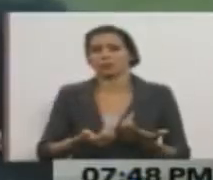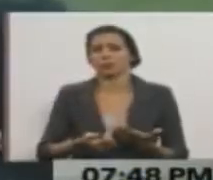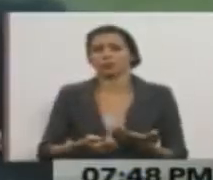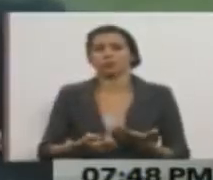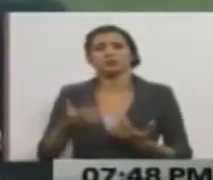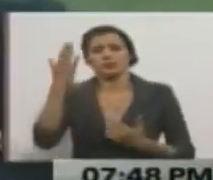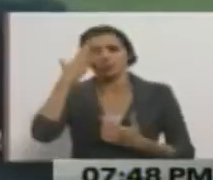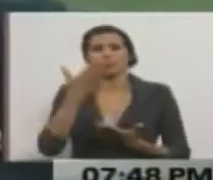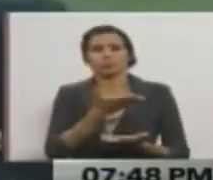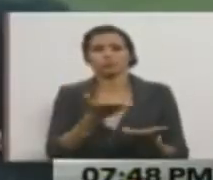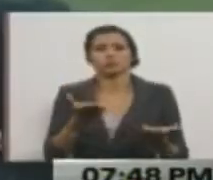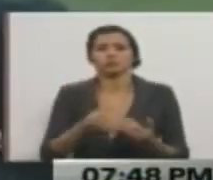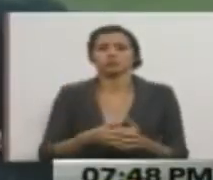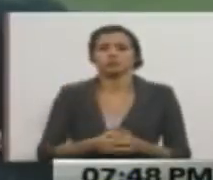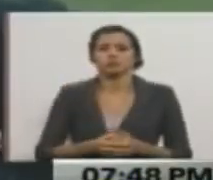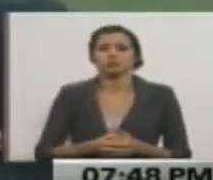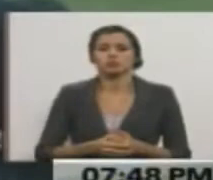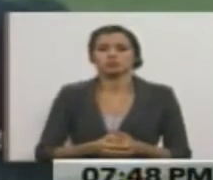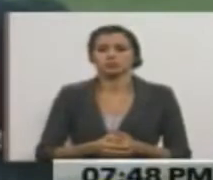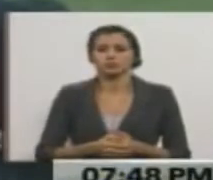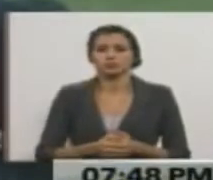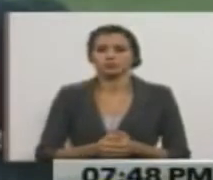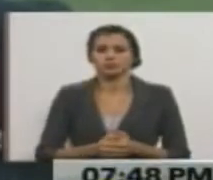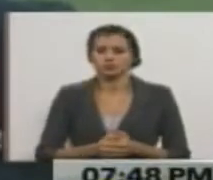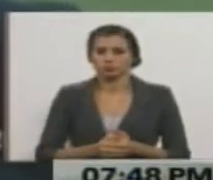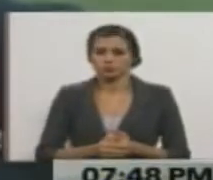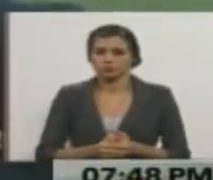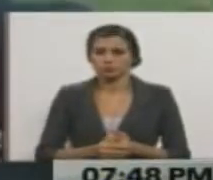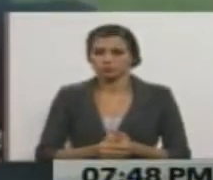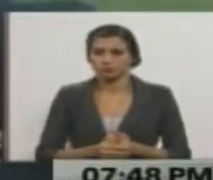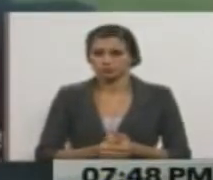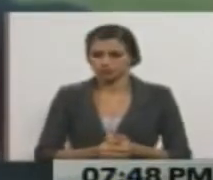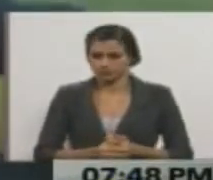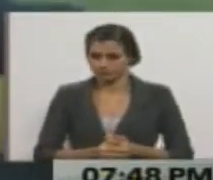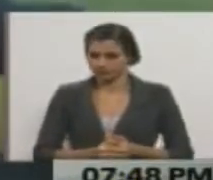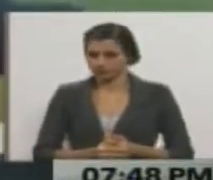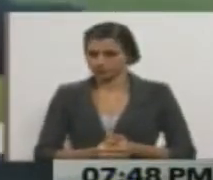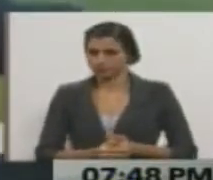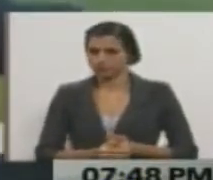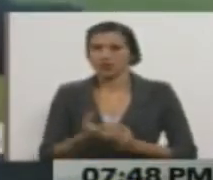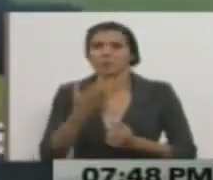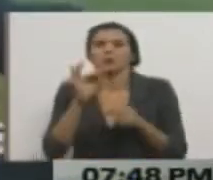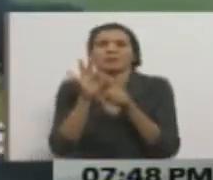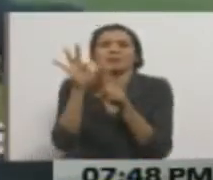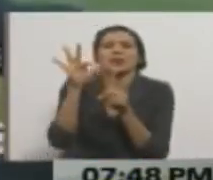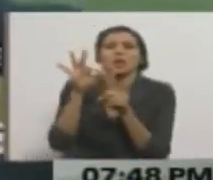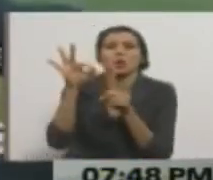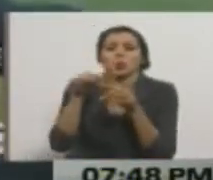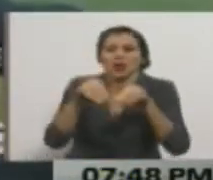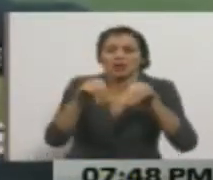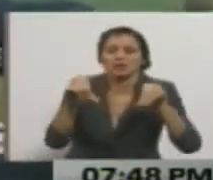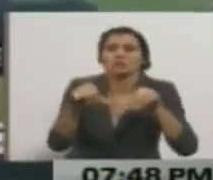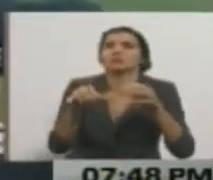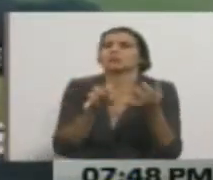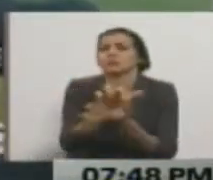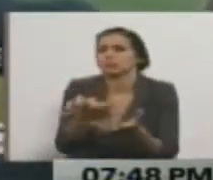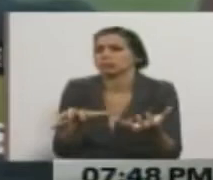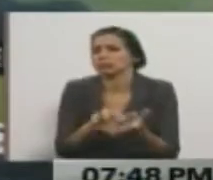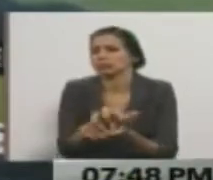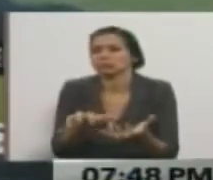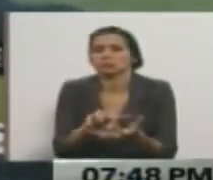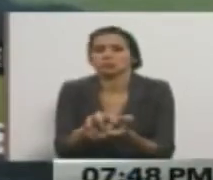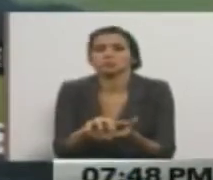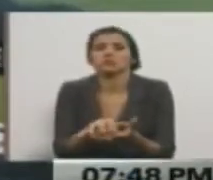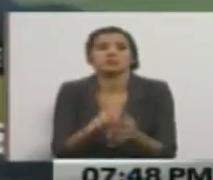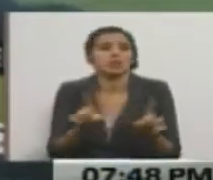manifestando. Y sobre todo en el trigo, en el primer semestre, en el caso del trigo, fue con muchos problemas, habíamos perdido nuestros